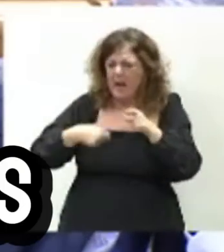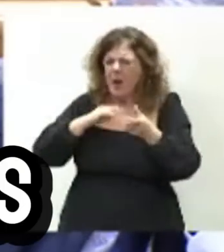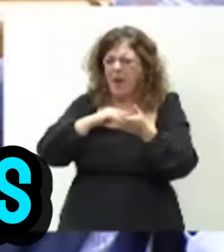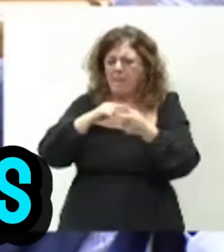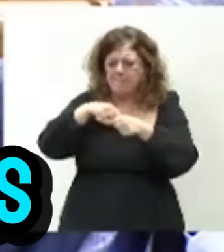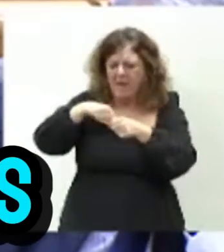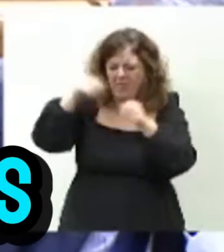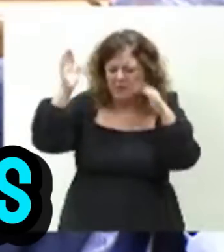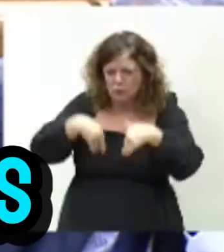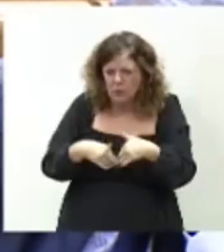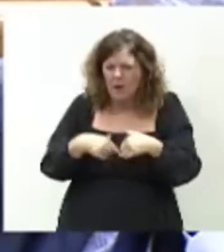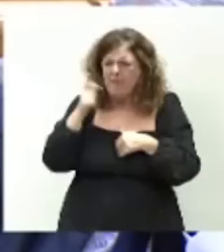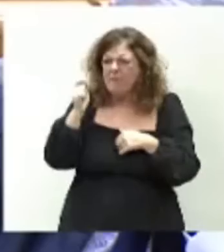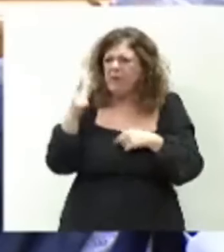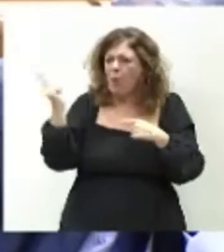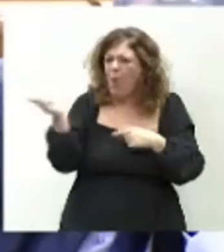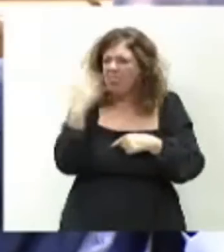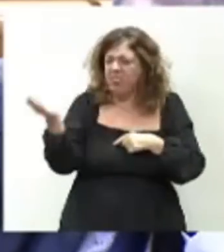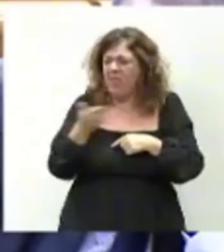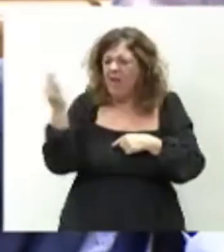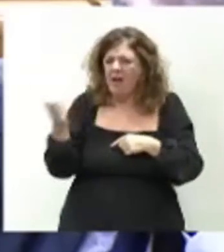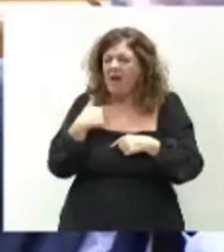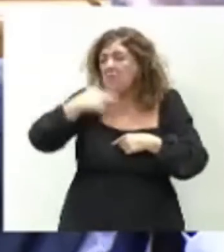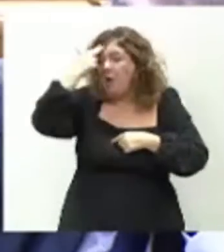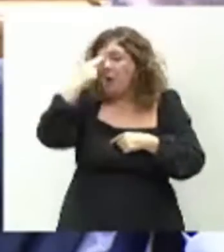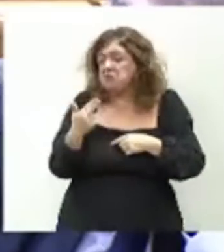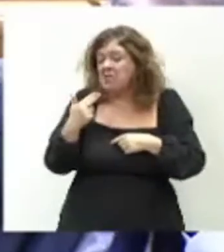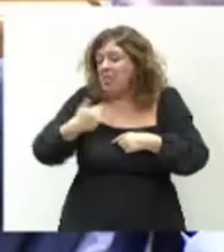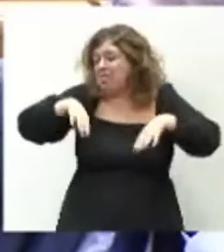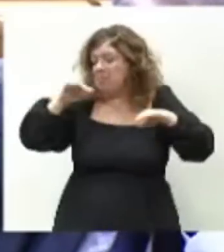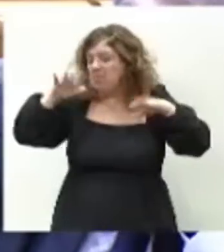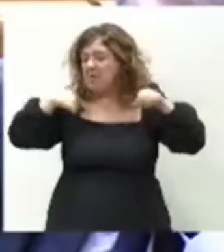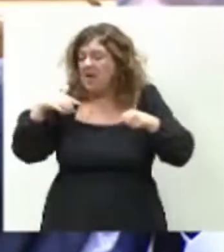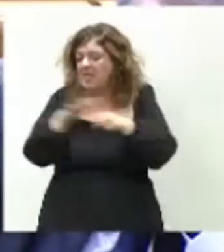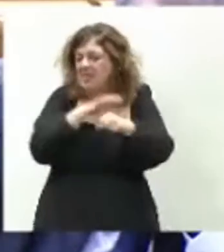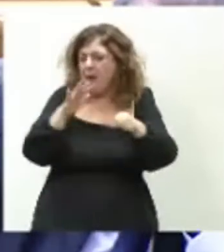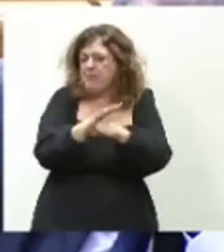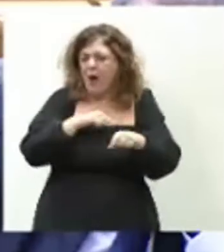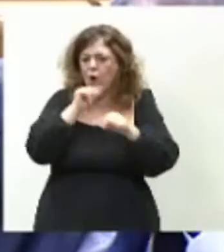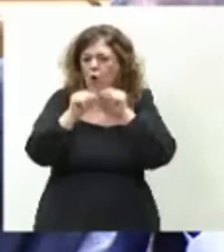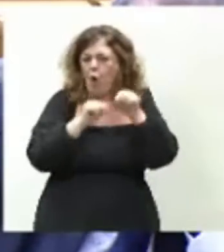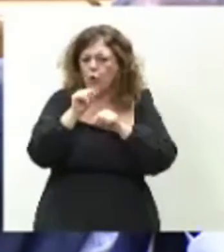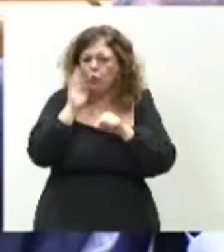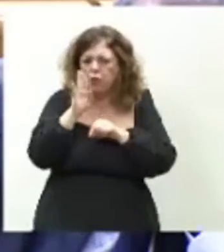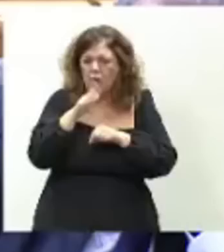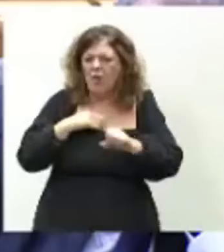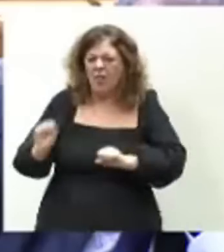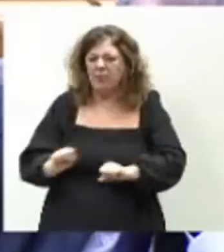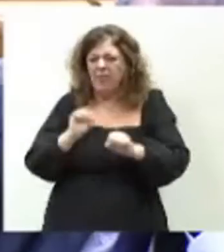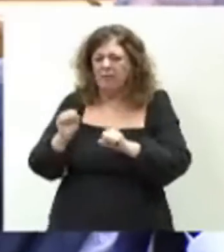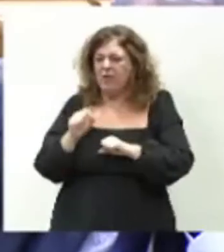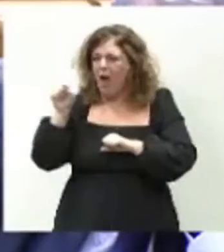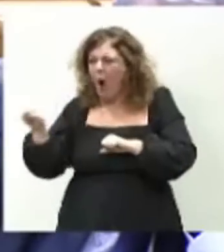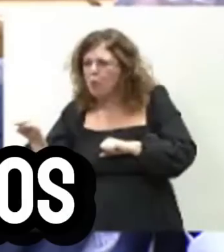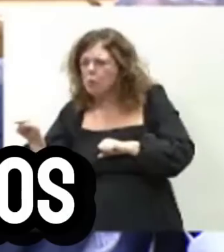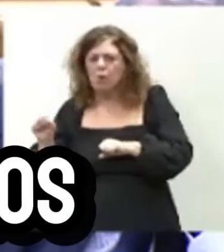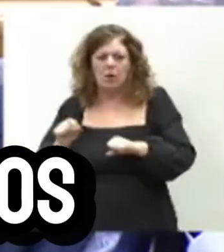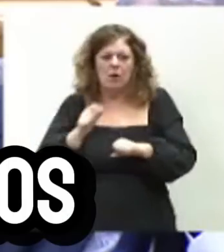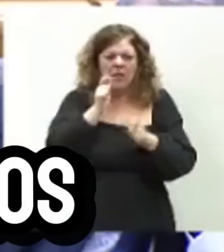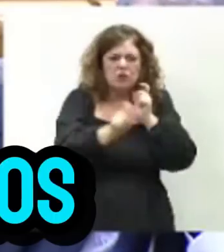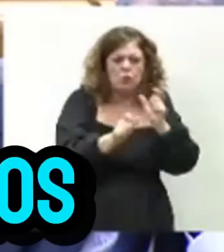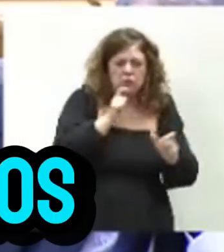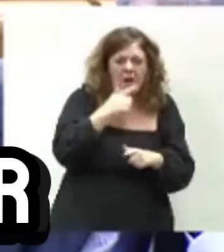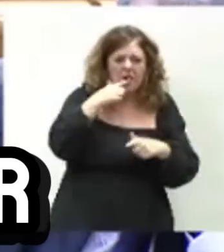plazas, falta de frecuencias, pero usted a lo suyo, tapar la corrupción de su partido, defender al uno, insultar a